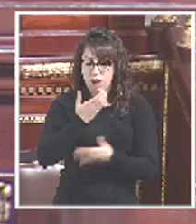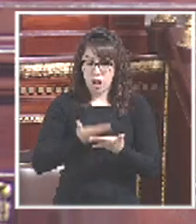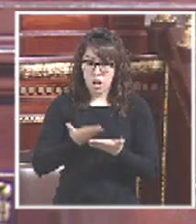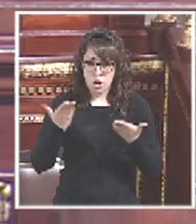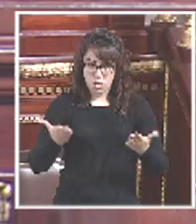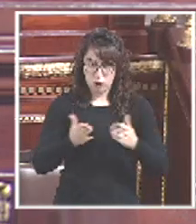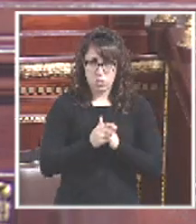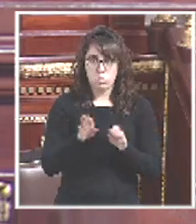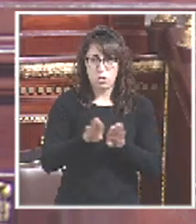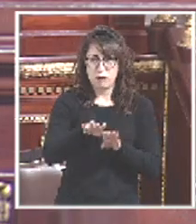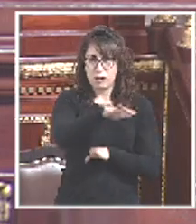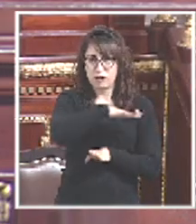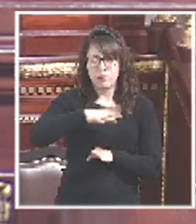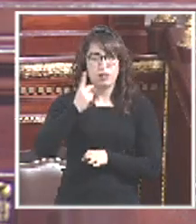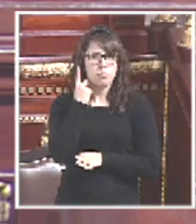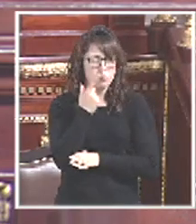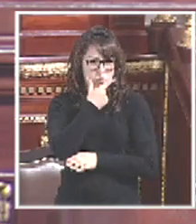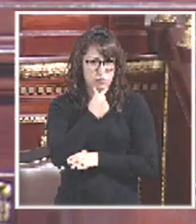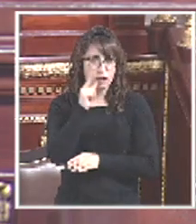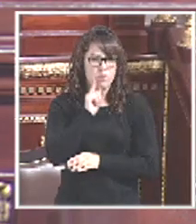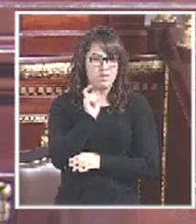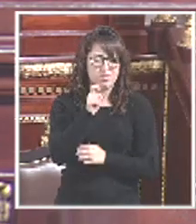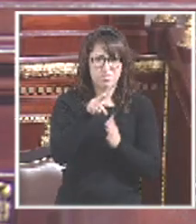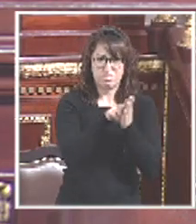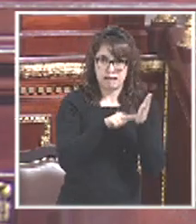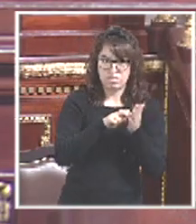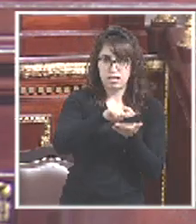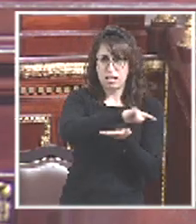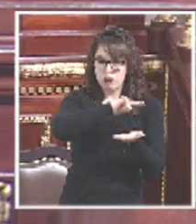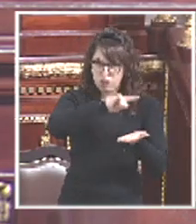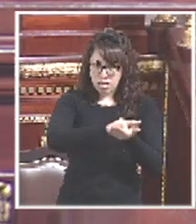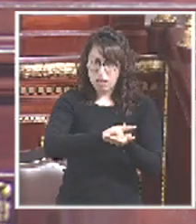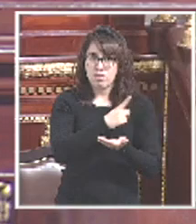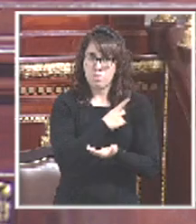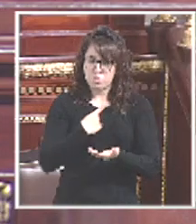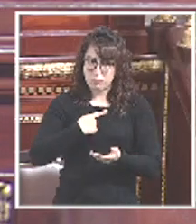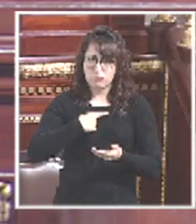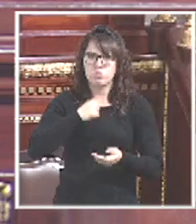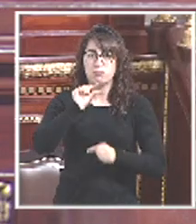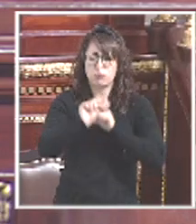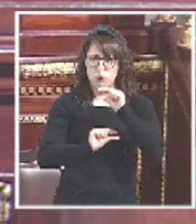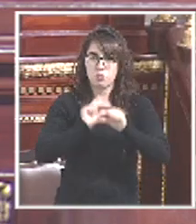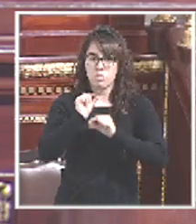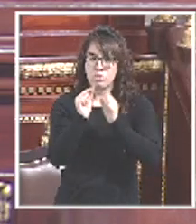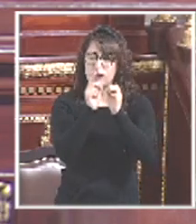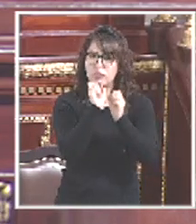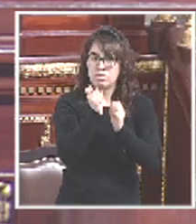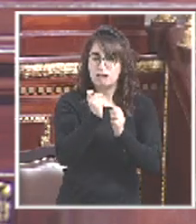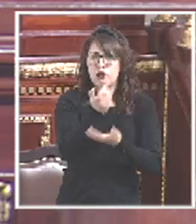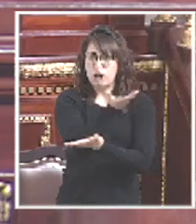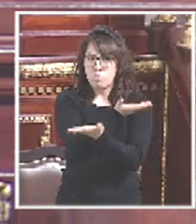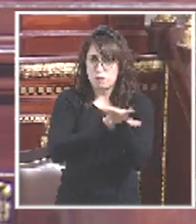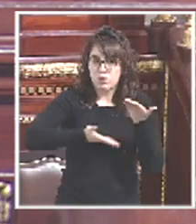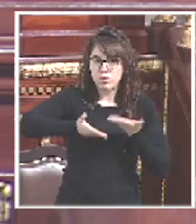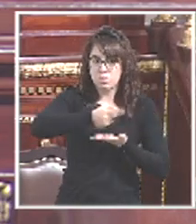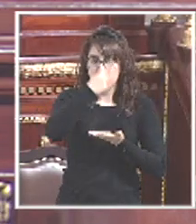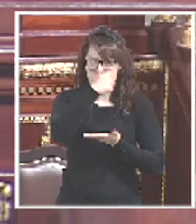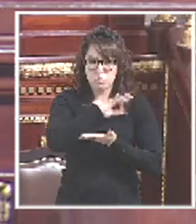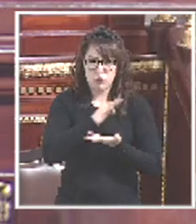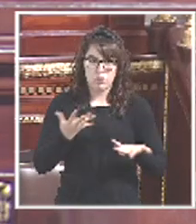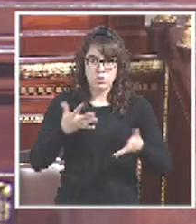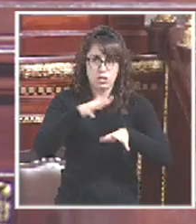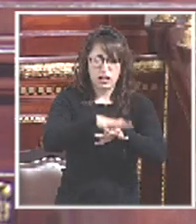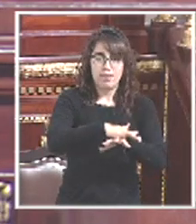busquemos principalmente que se apliquen de manera eficiente, involucrando en sus procesos a los padres de familia, maestros